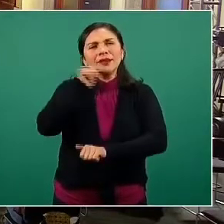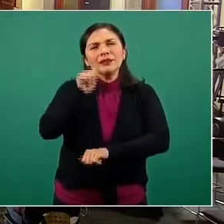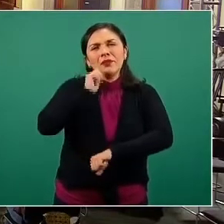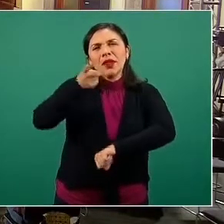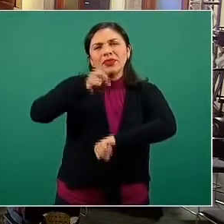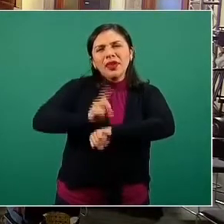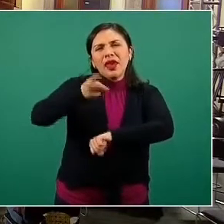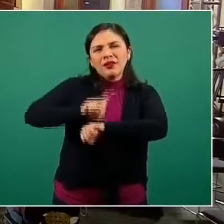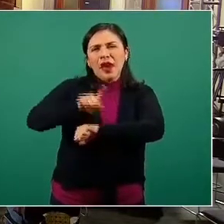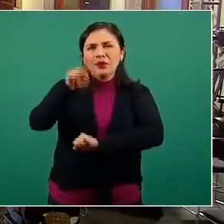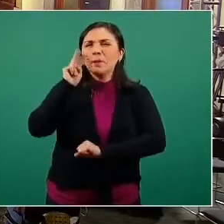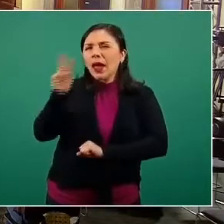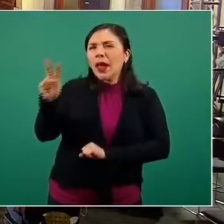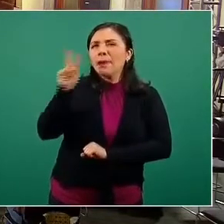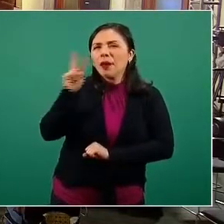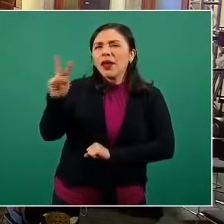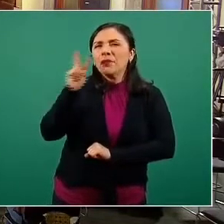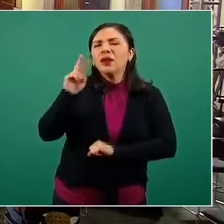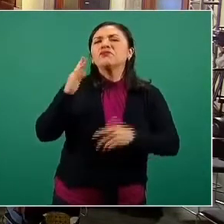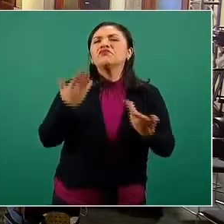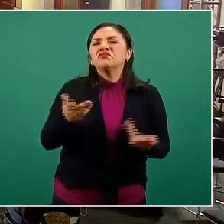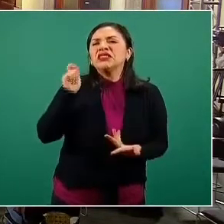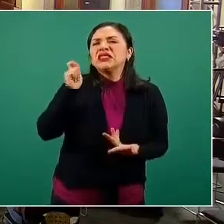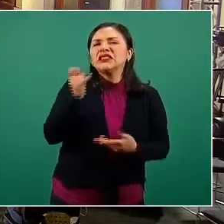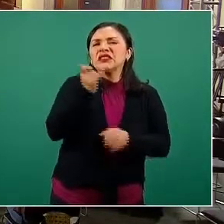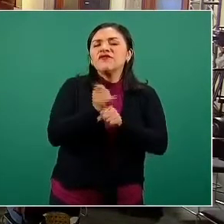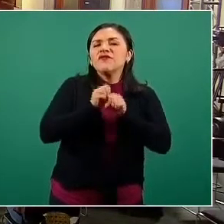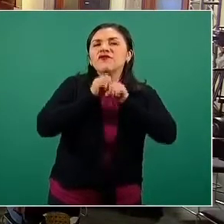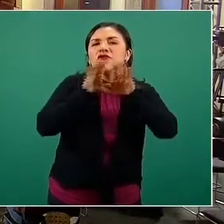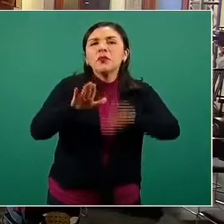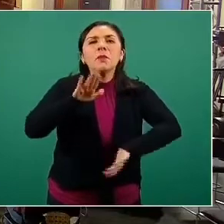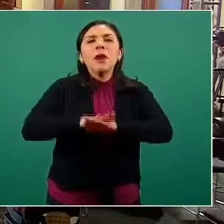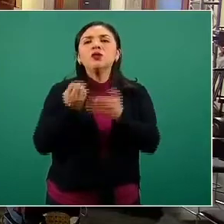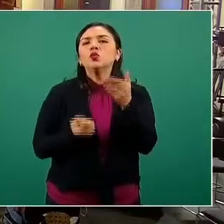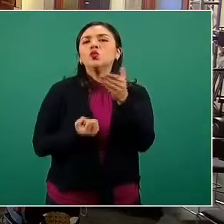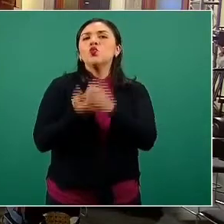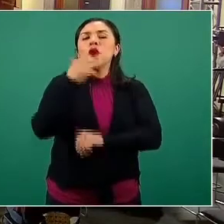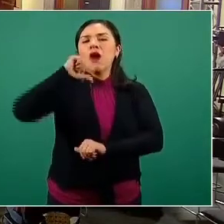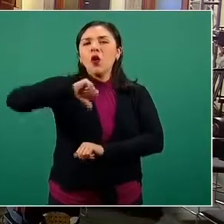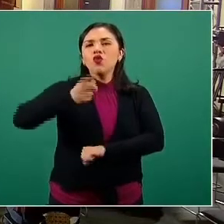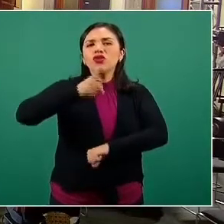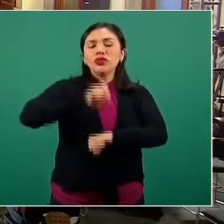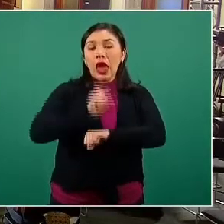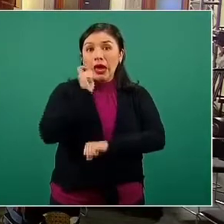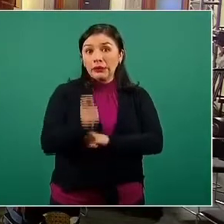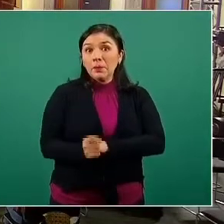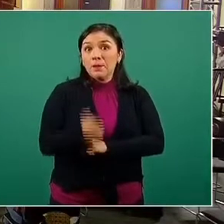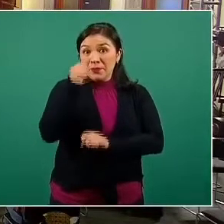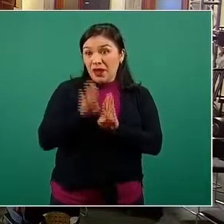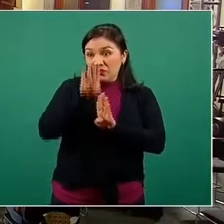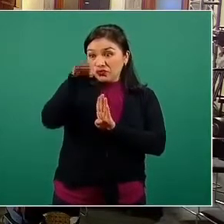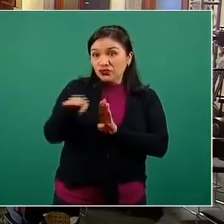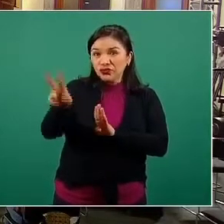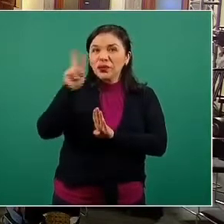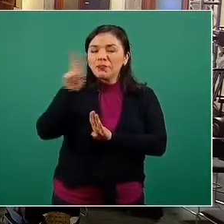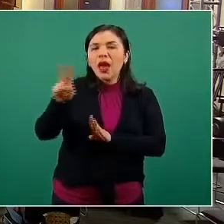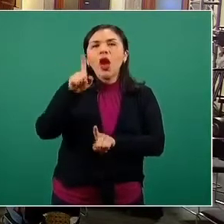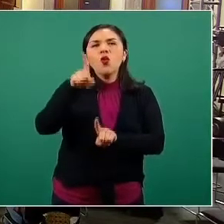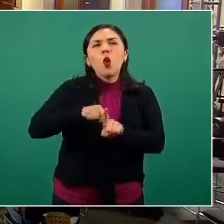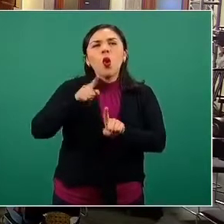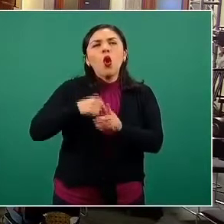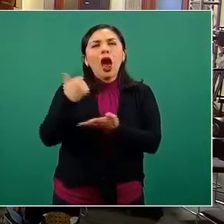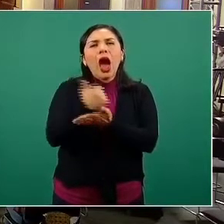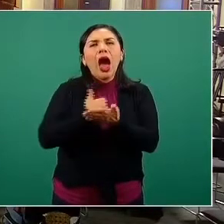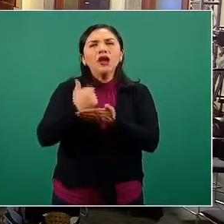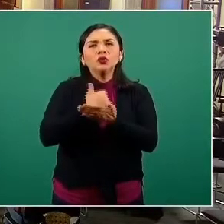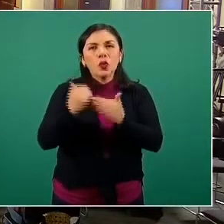todos los días actualizando en función a la información más reciente. En la primera curva, que es la de color azul, que